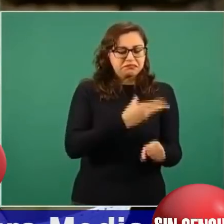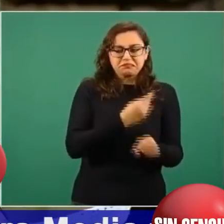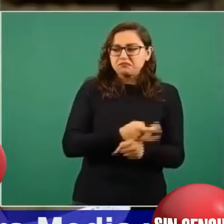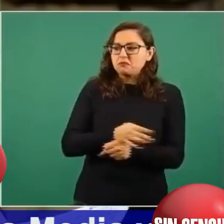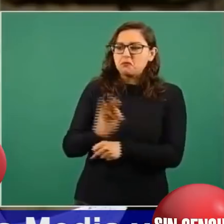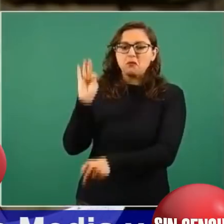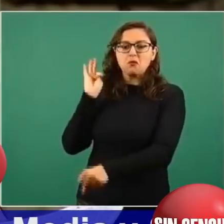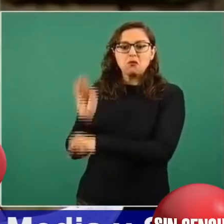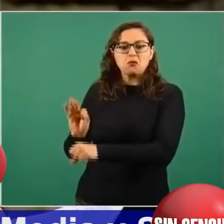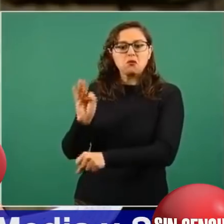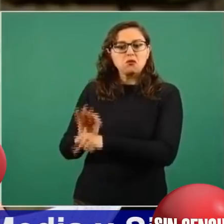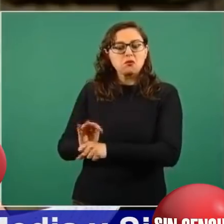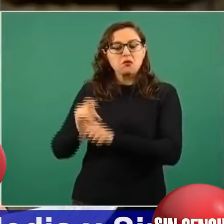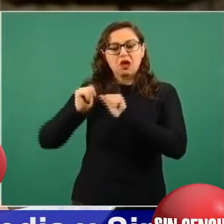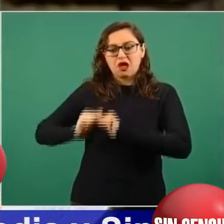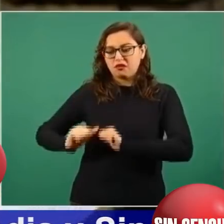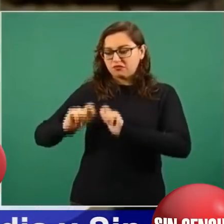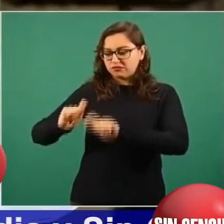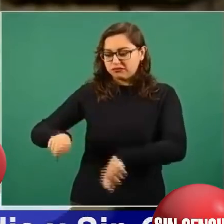vuelto